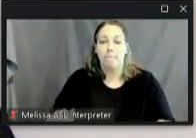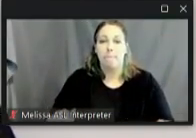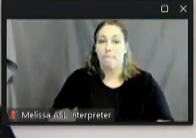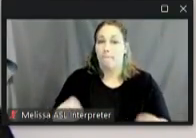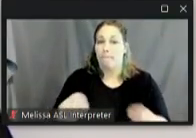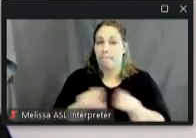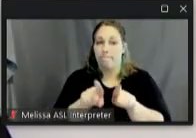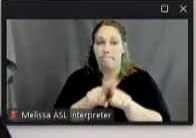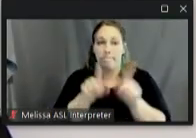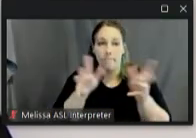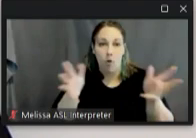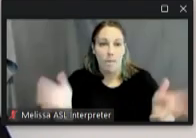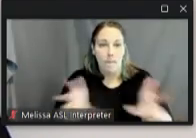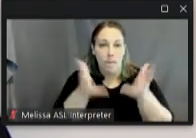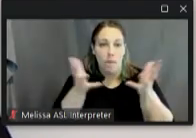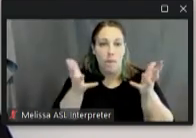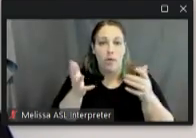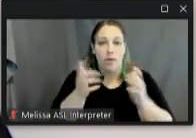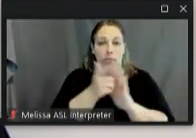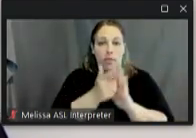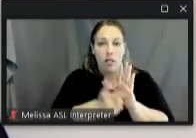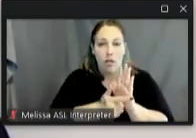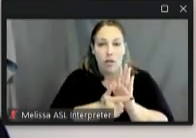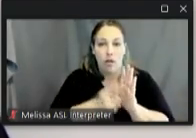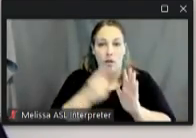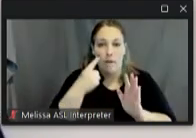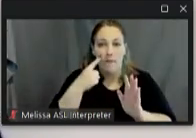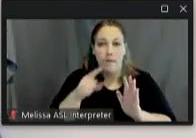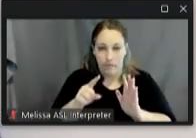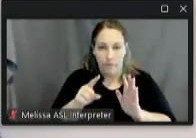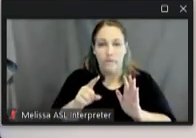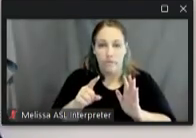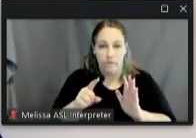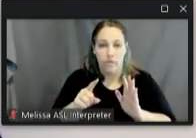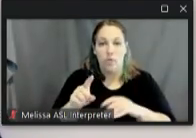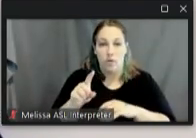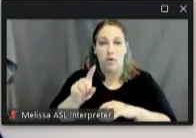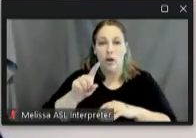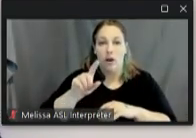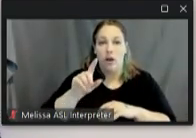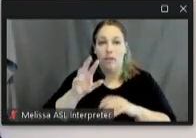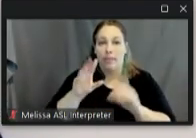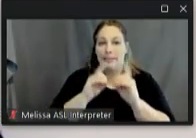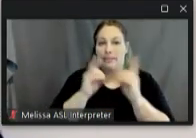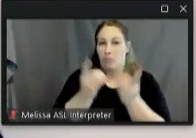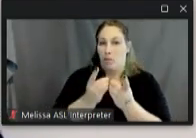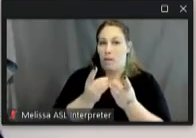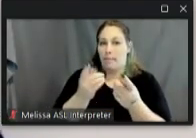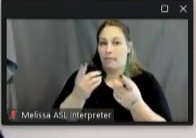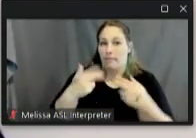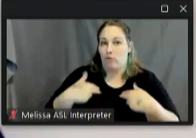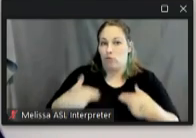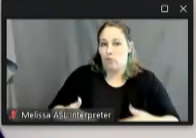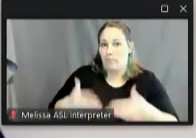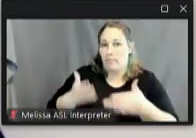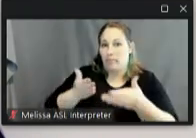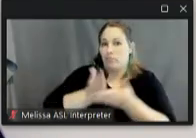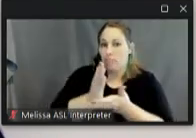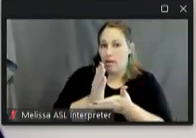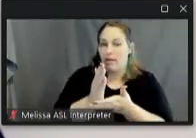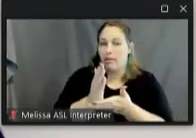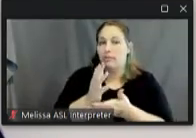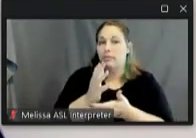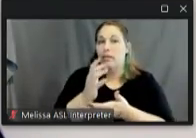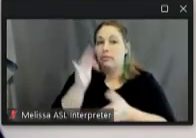Cuidados y el trabajo conjunto con la Secretaría de Derechos Humanos, que está ejecutando un plan puente de política de derechos humanos, tres